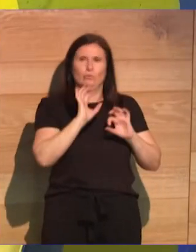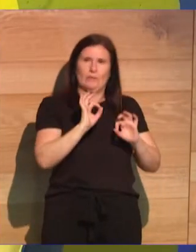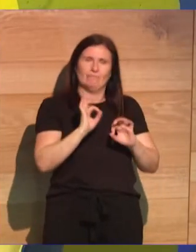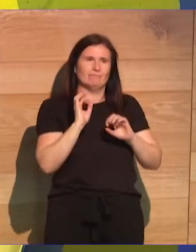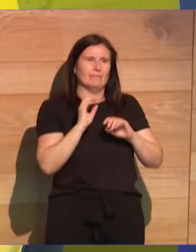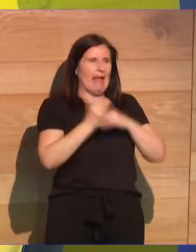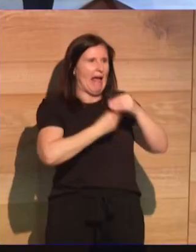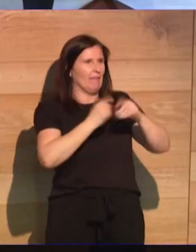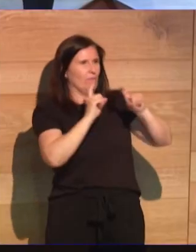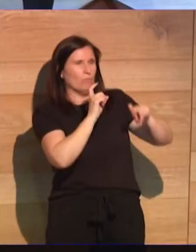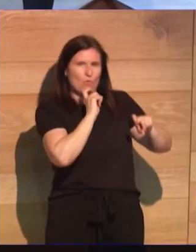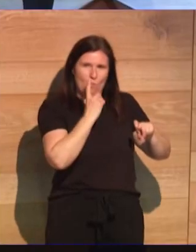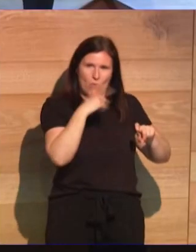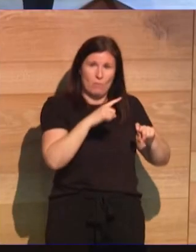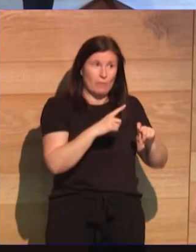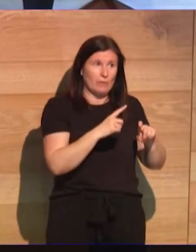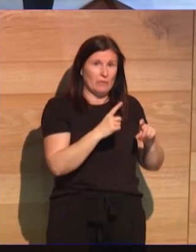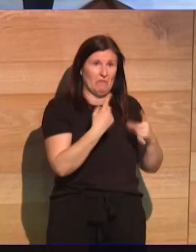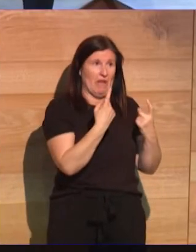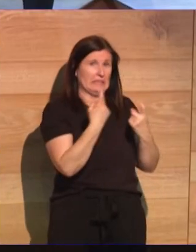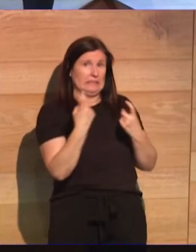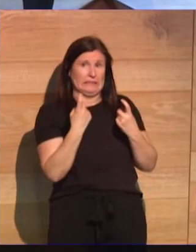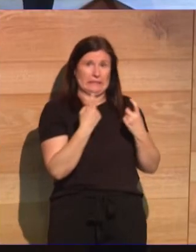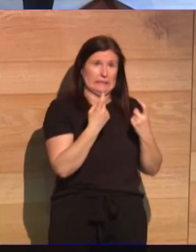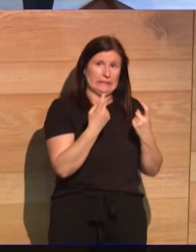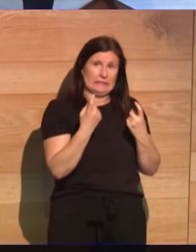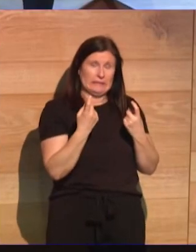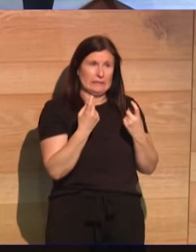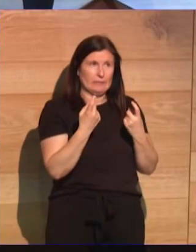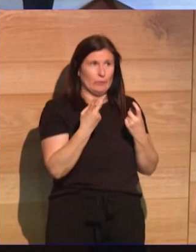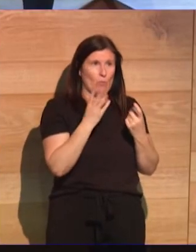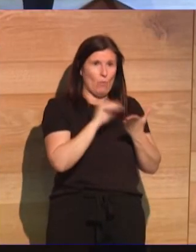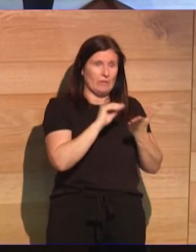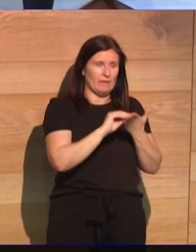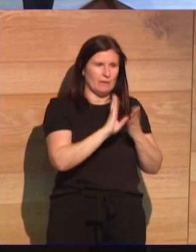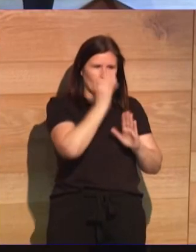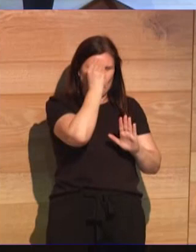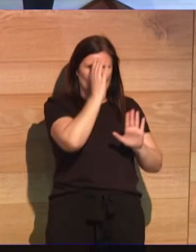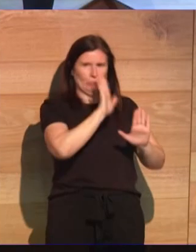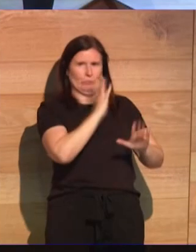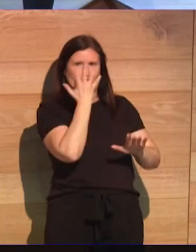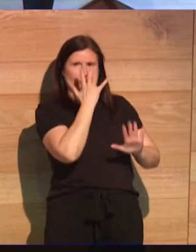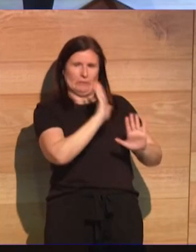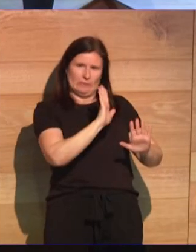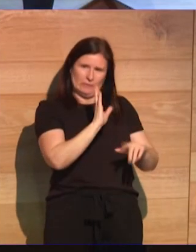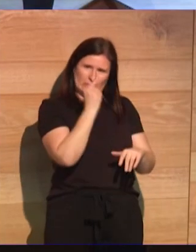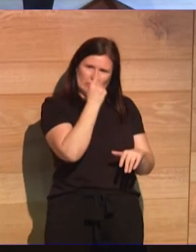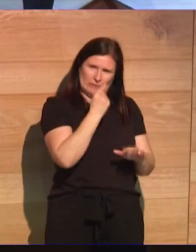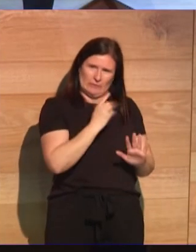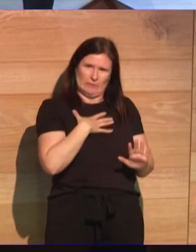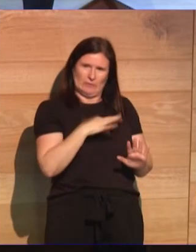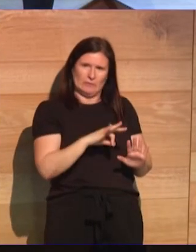bien clara, nos hace más suspicacia, nos hace pensar más en lo negativo de esto, y yo creo que no estamos